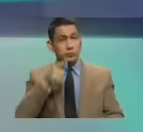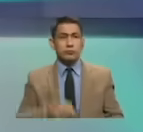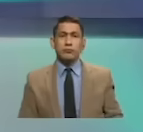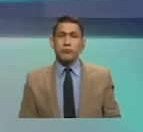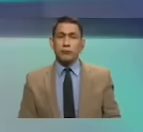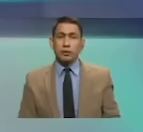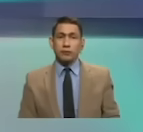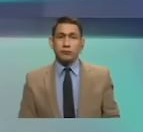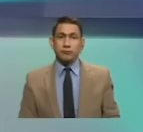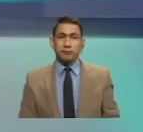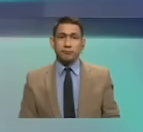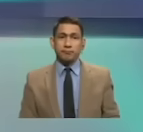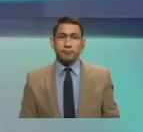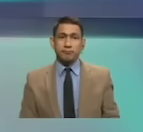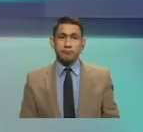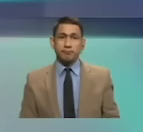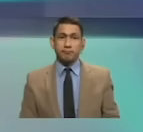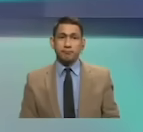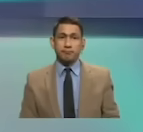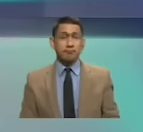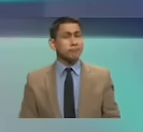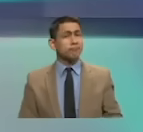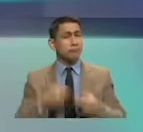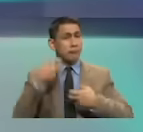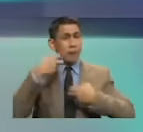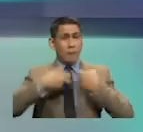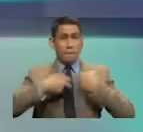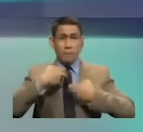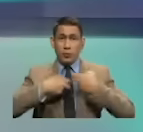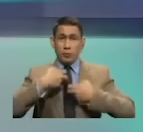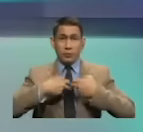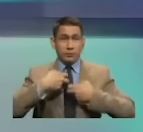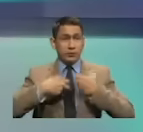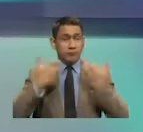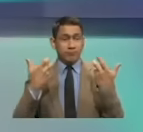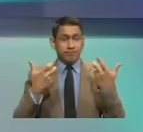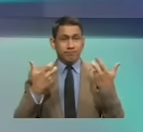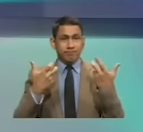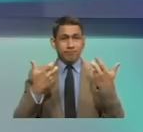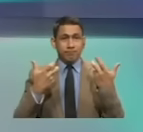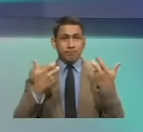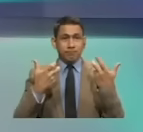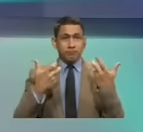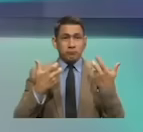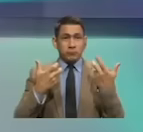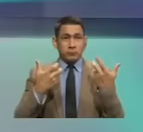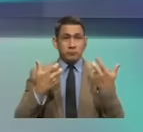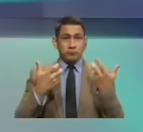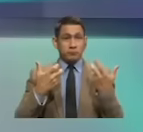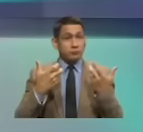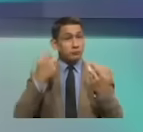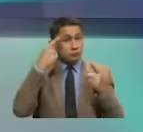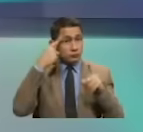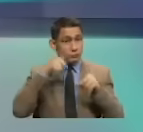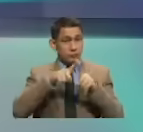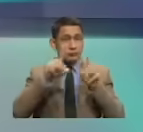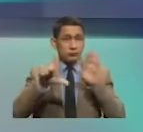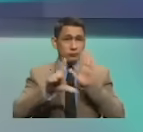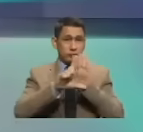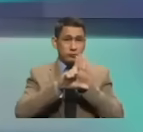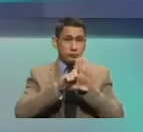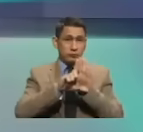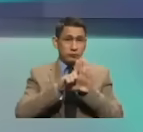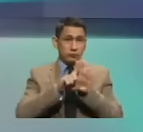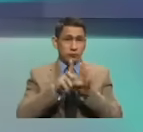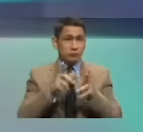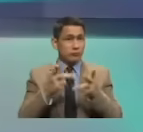Bueno, bien controversial el asunto, bien controversial, bueno. Este es un asunto de carácter legal, mi estimada Saskia, si es que se